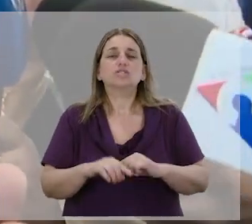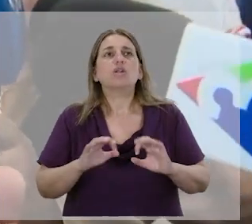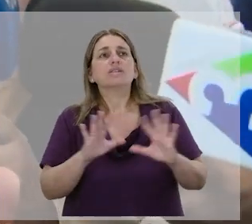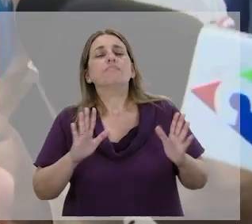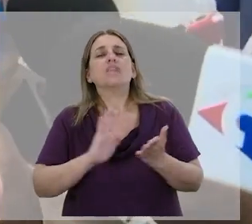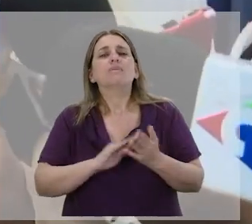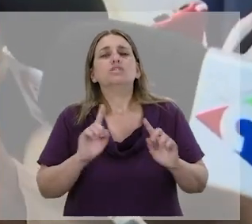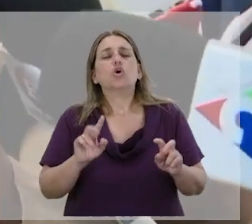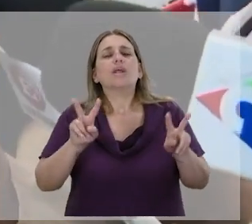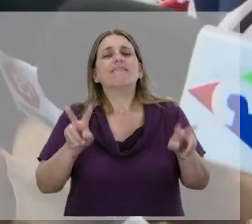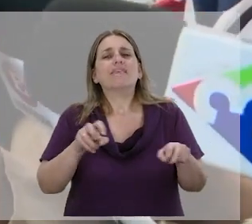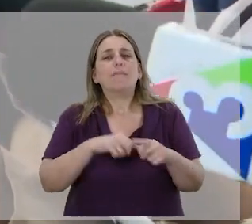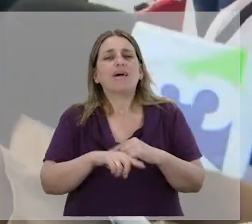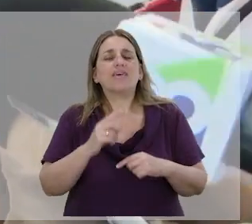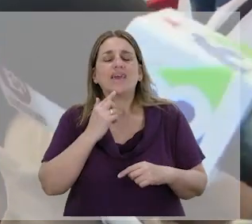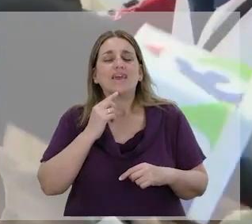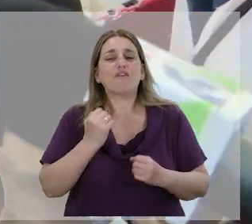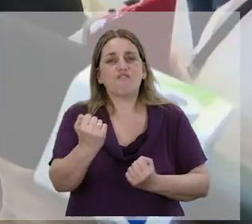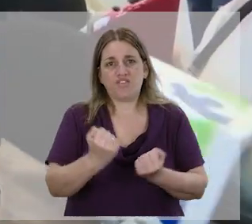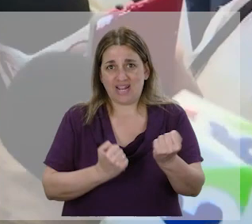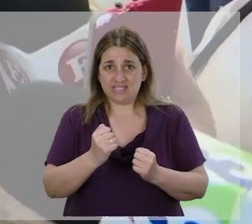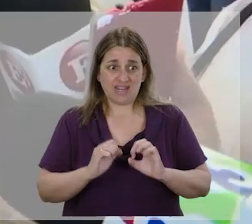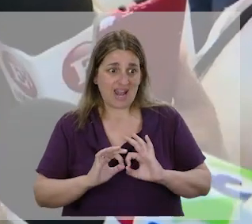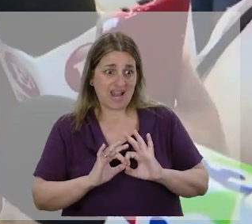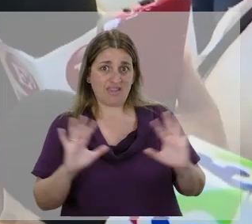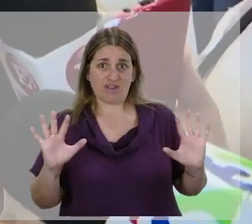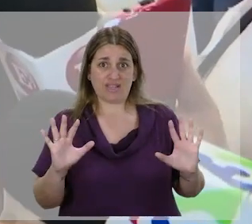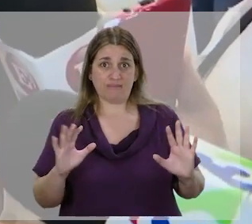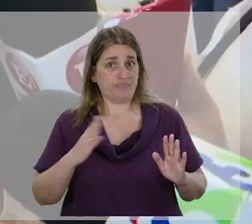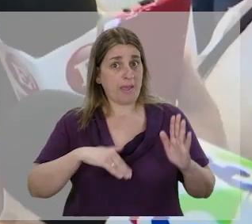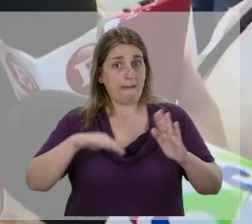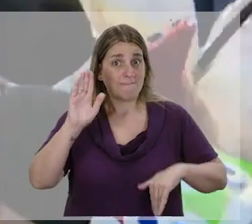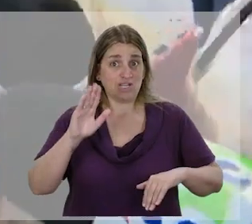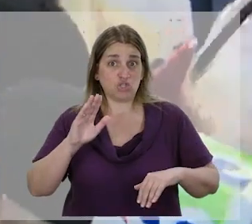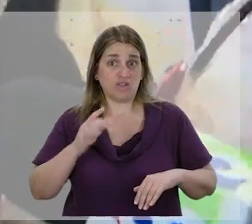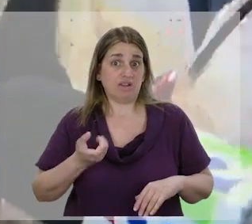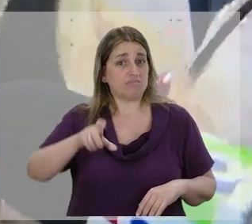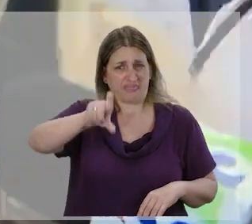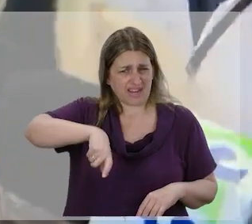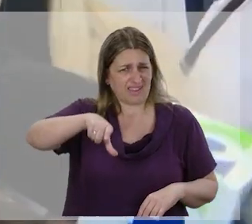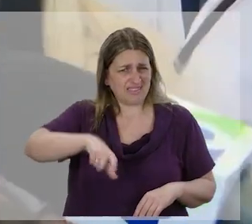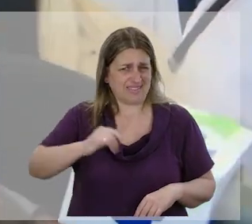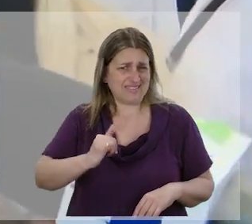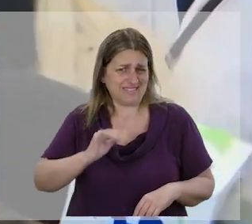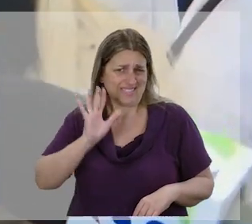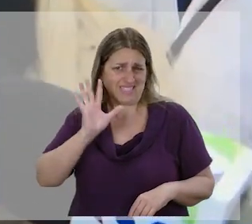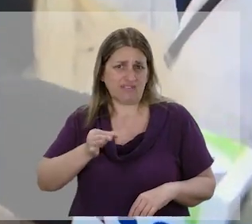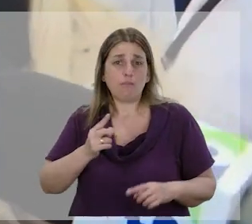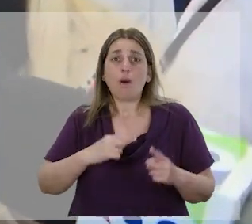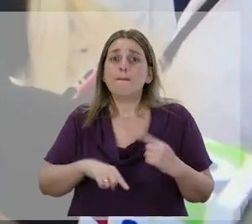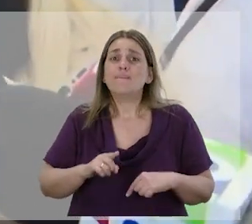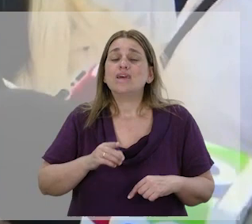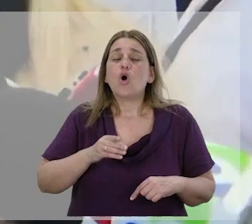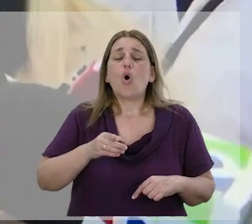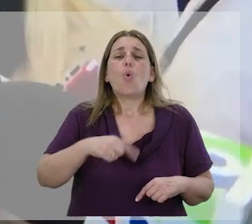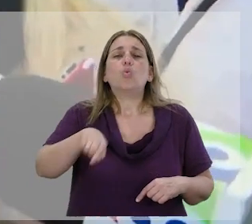de derechos, que es lo que fortalece la libertad. La inclusión financiera, la libertad financiera. La mayoría de la gente va a